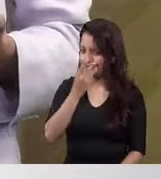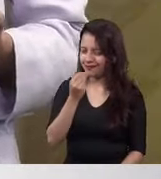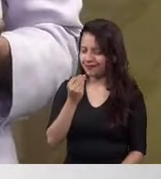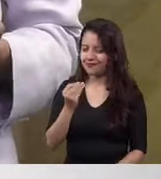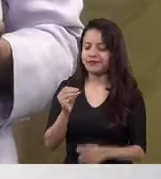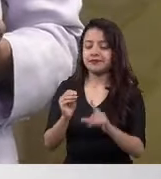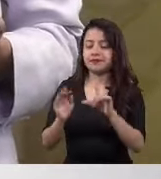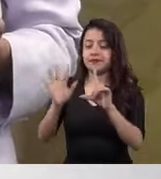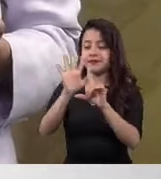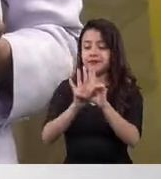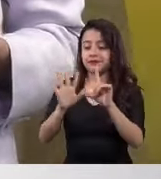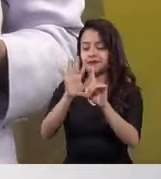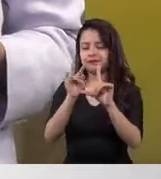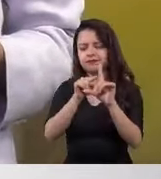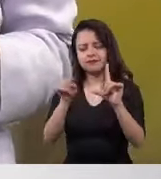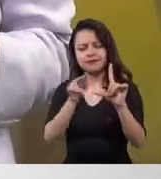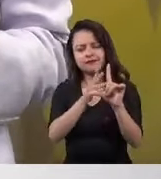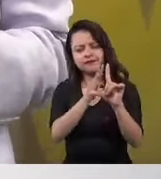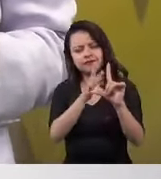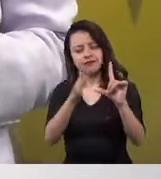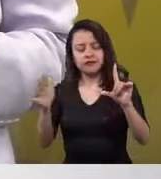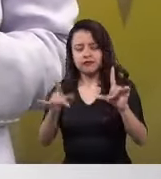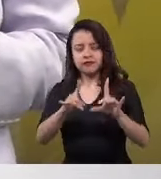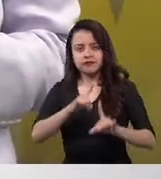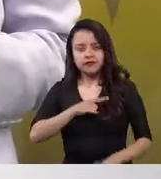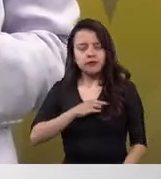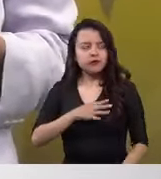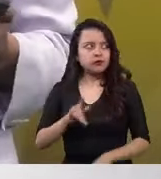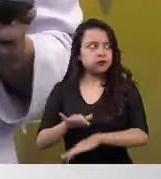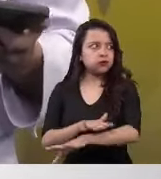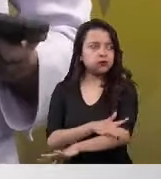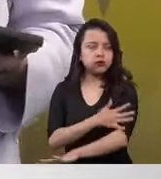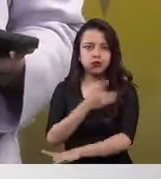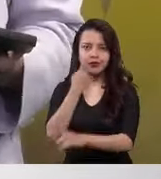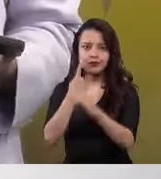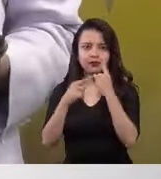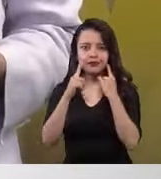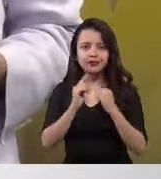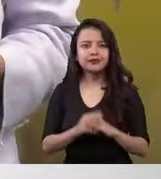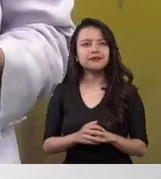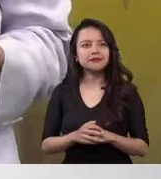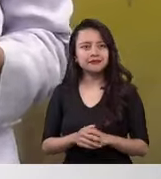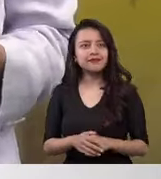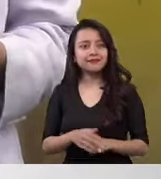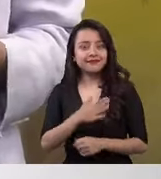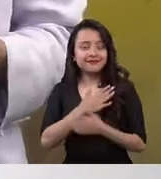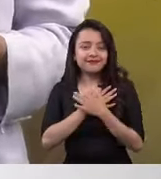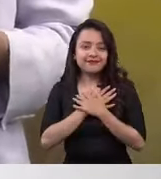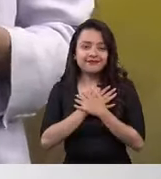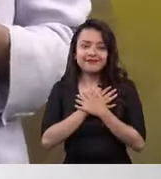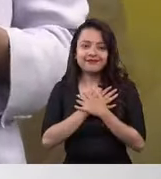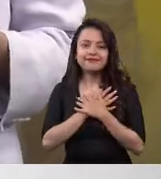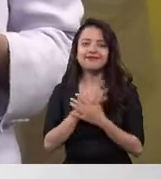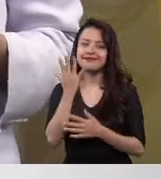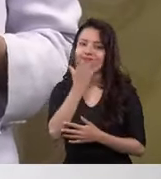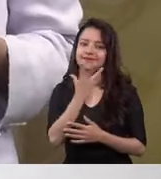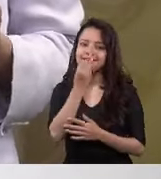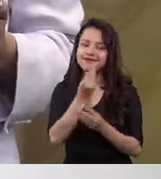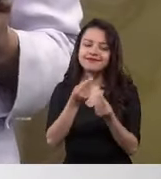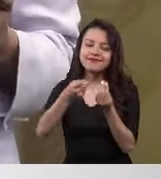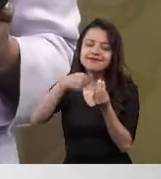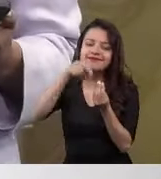elemento maravilloso en el cual emocionan. Uh-huh. Y estos par de viejos nos hicieron enamorar. Pero, como dice Juan